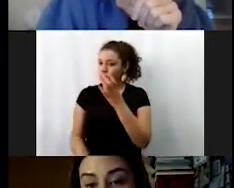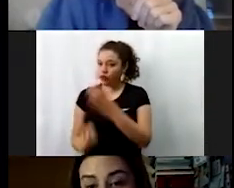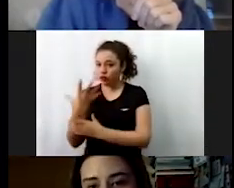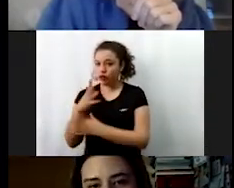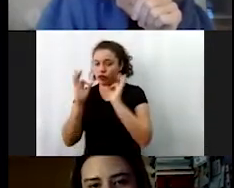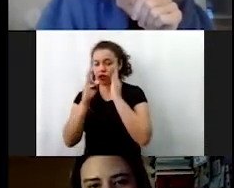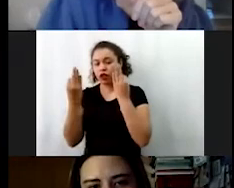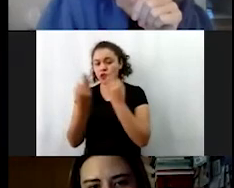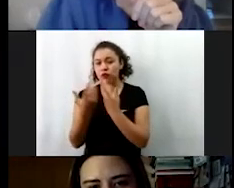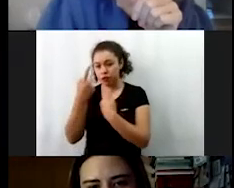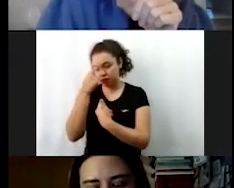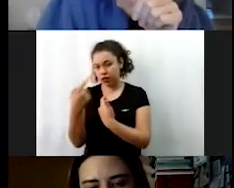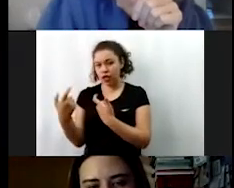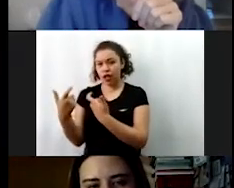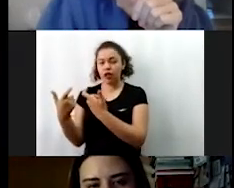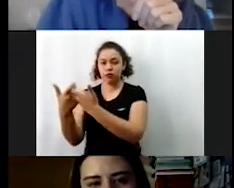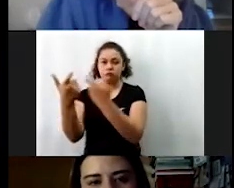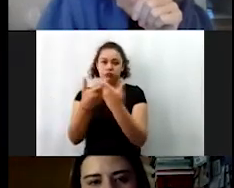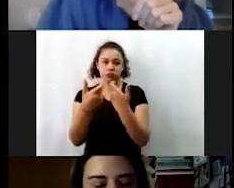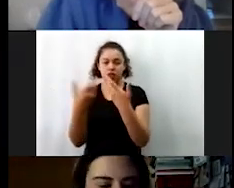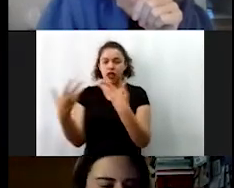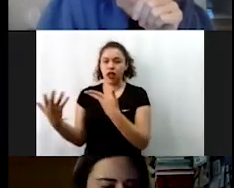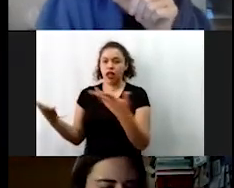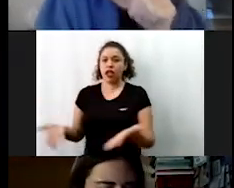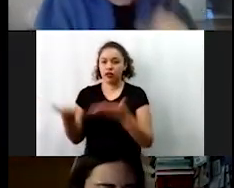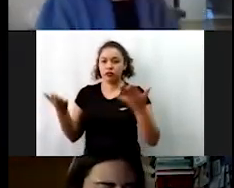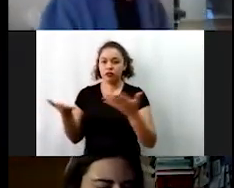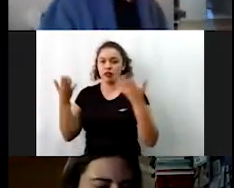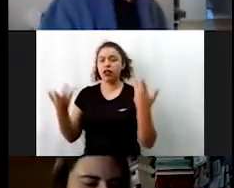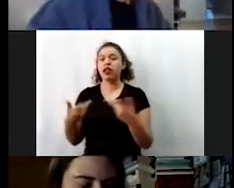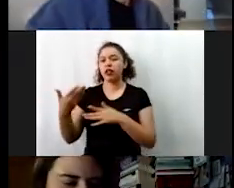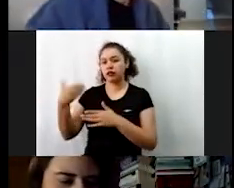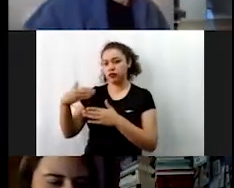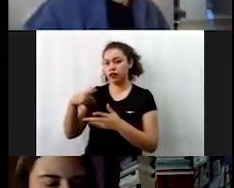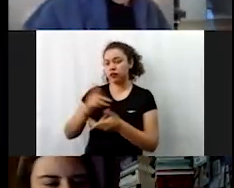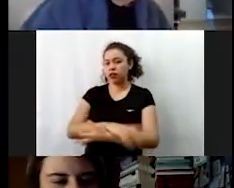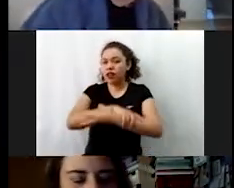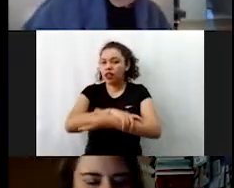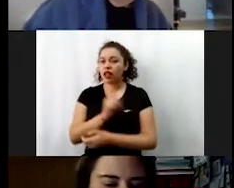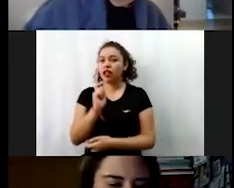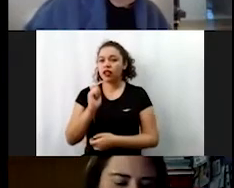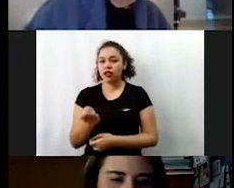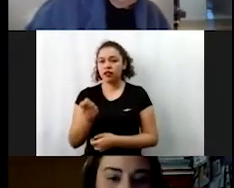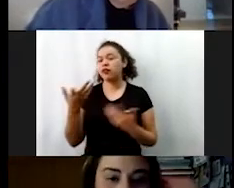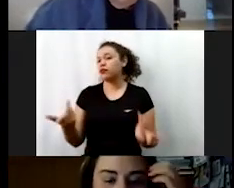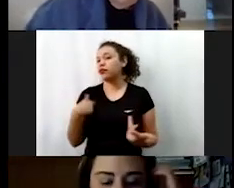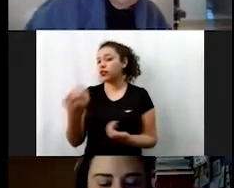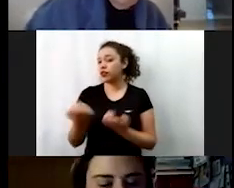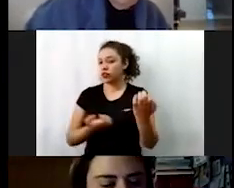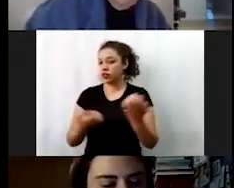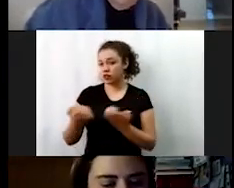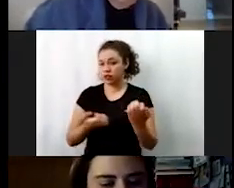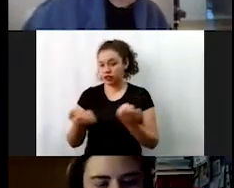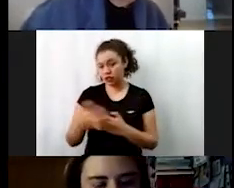que sí se han ido creando en los últimos años. Pero, ¿qué son las alianzas? Fíjense que yo he hecho este ejercicio incluso dando un